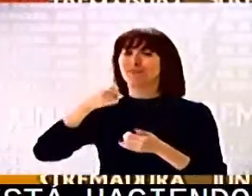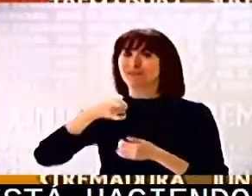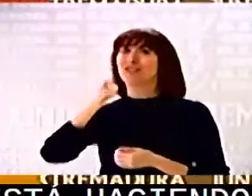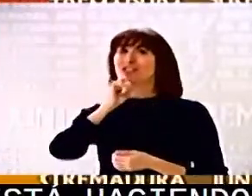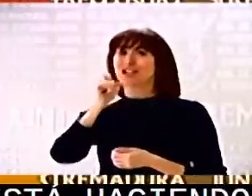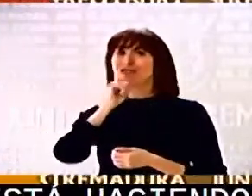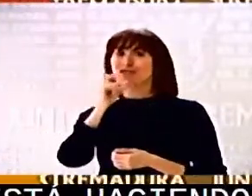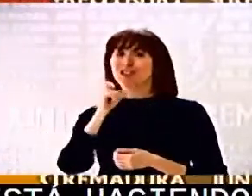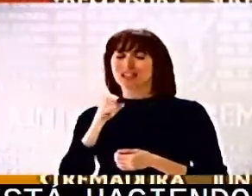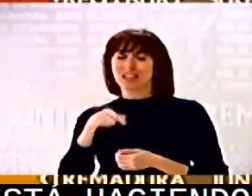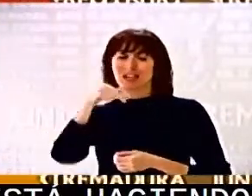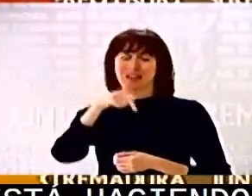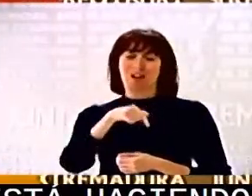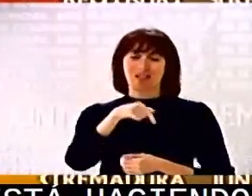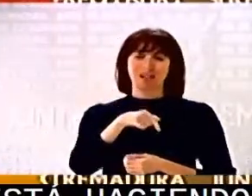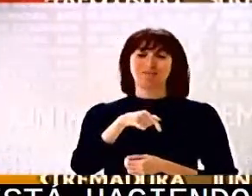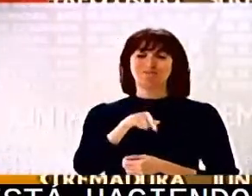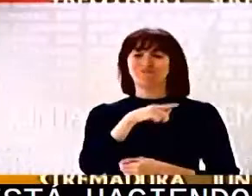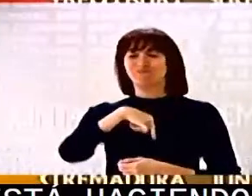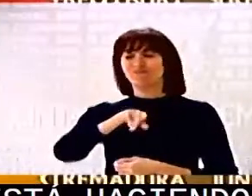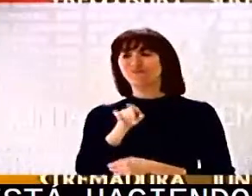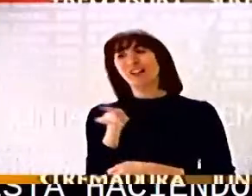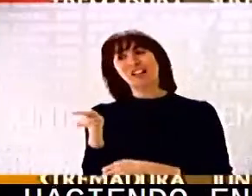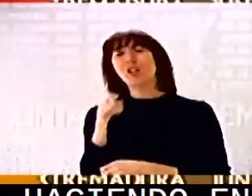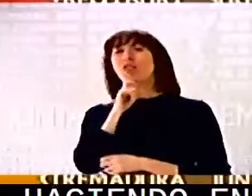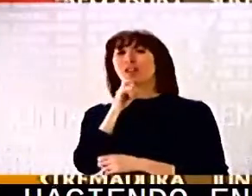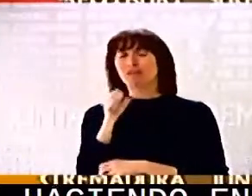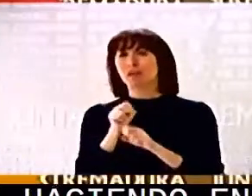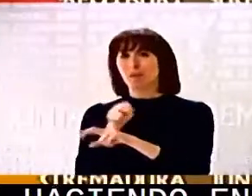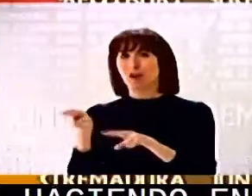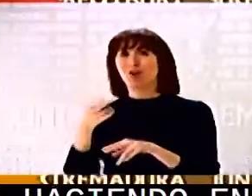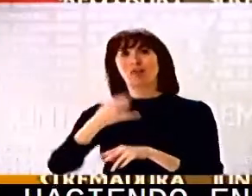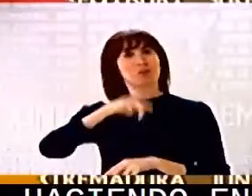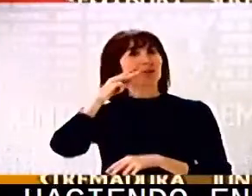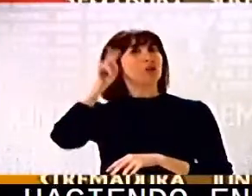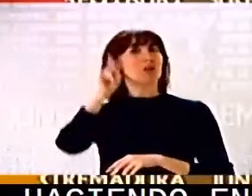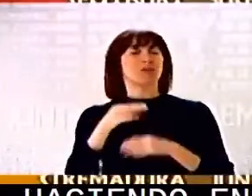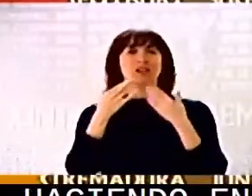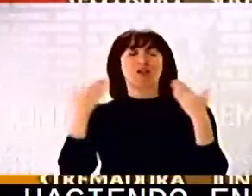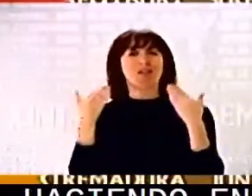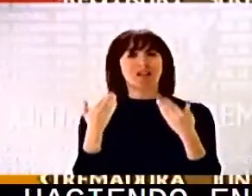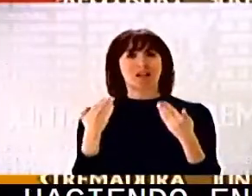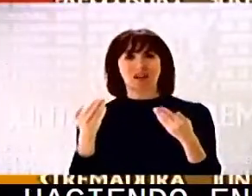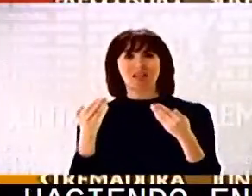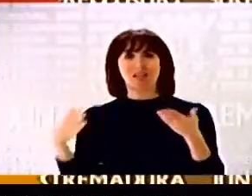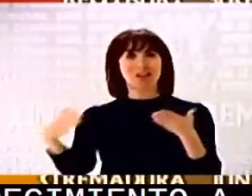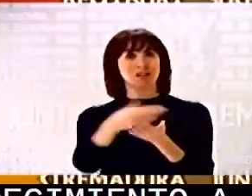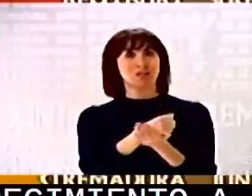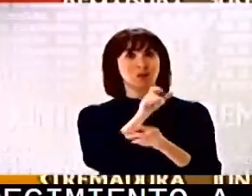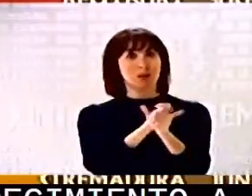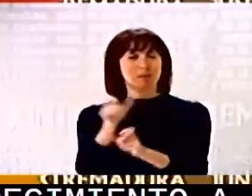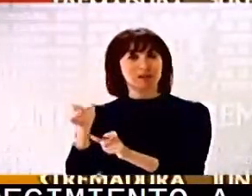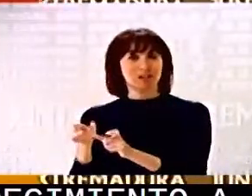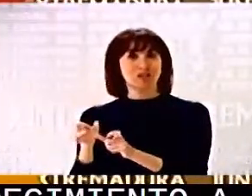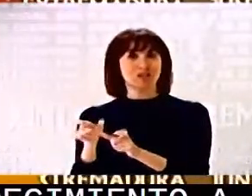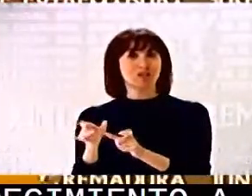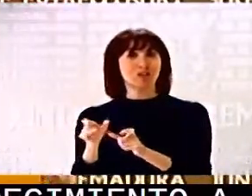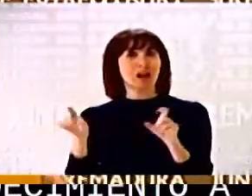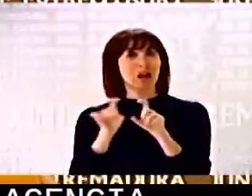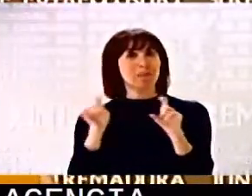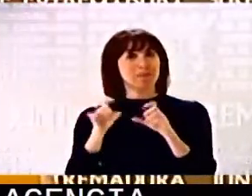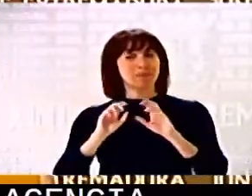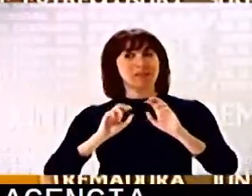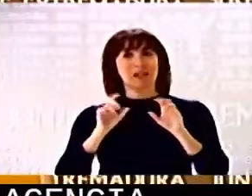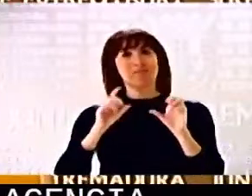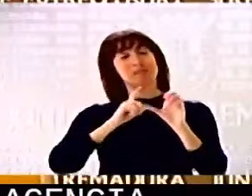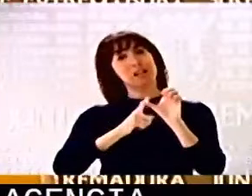de lo que lo está siendo en nuestro país. Mi reconocimiento y agradecimiento a todas las personas que trabajan en la Agencia Extremeña de